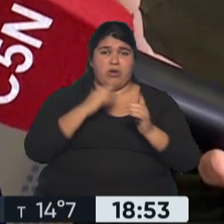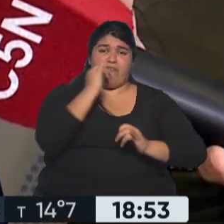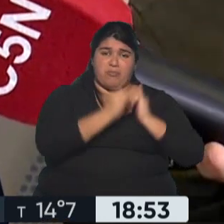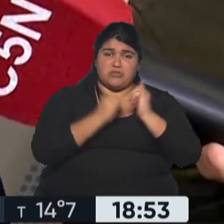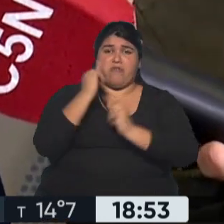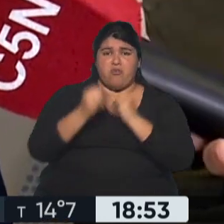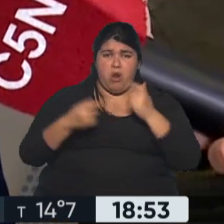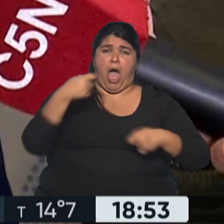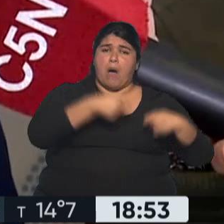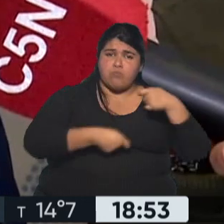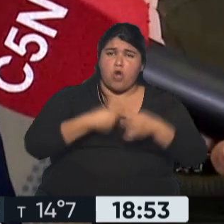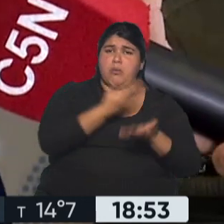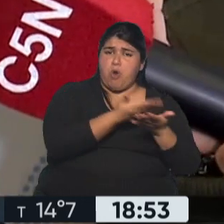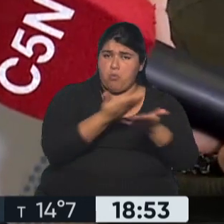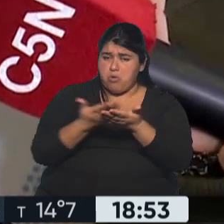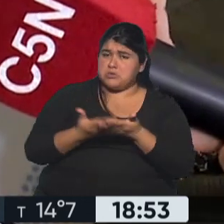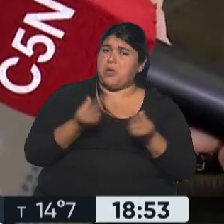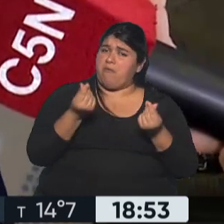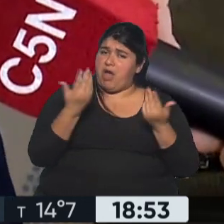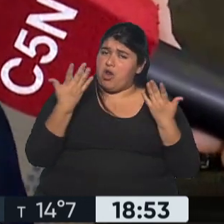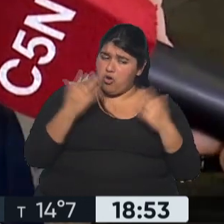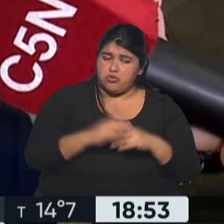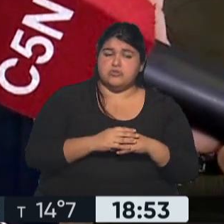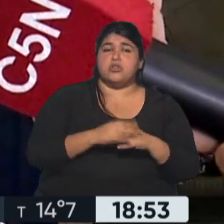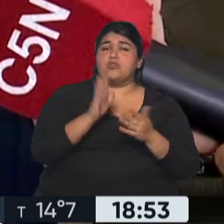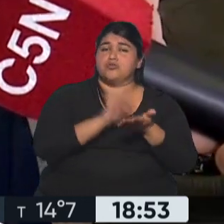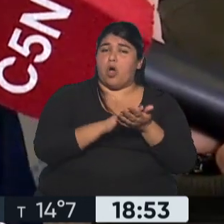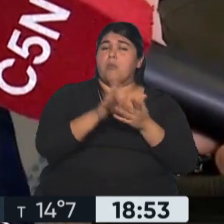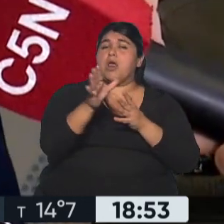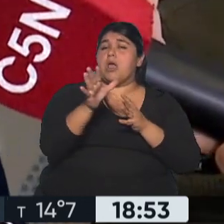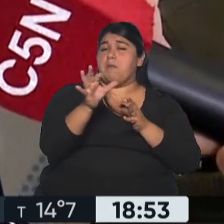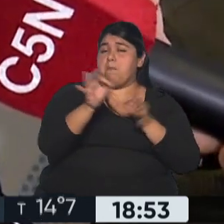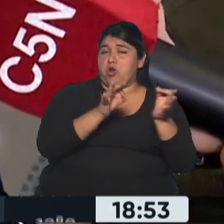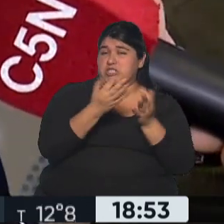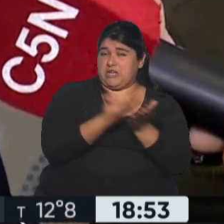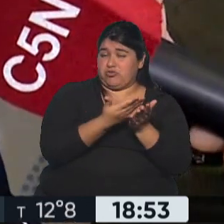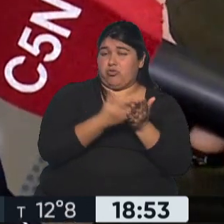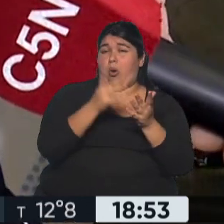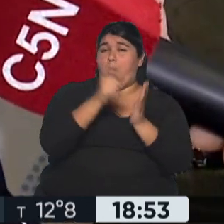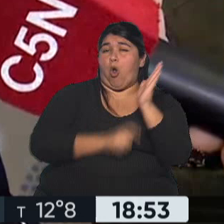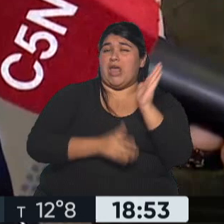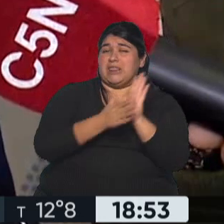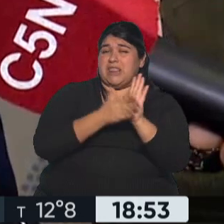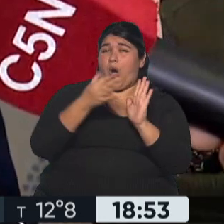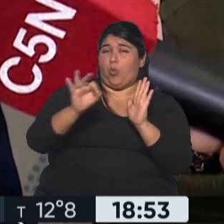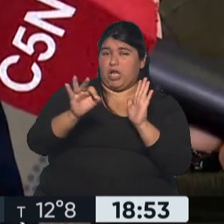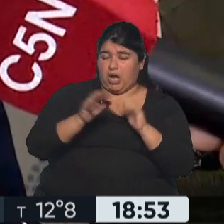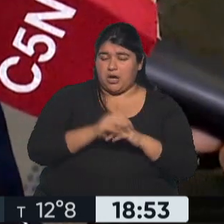aportes muy valiosos a favor y en contra del proyecto de la boleta única. En ningún momento